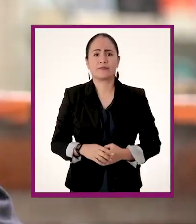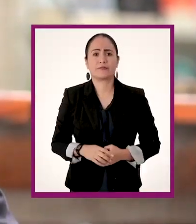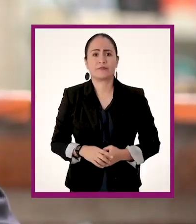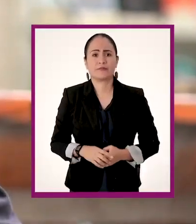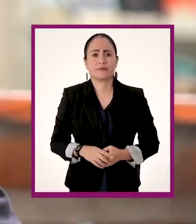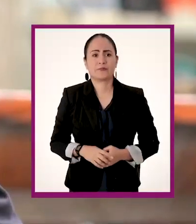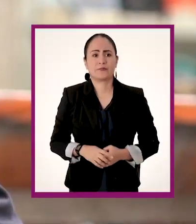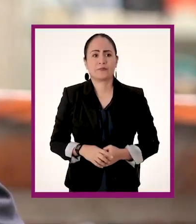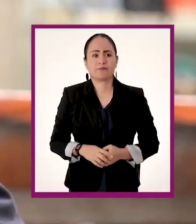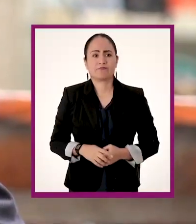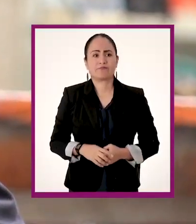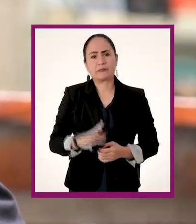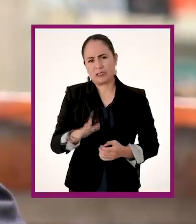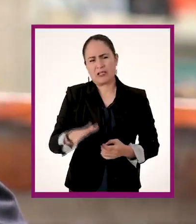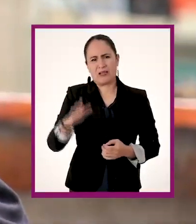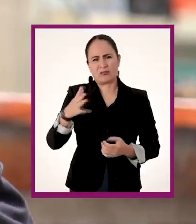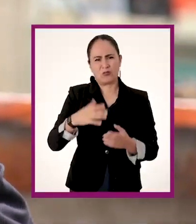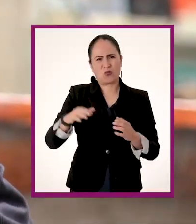el mundo,